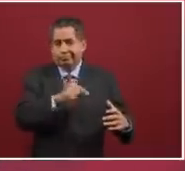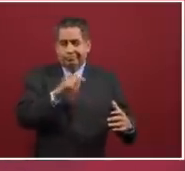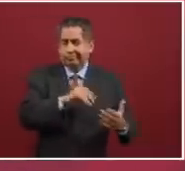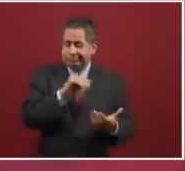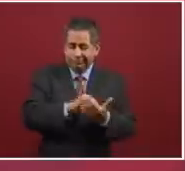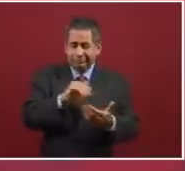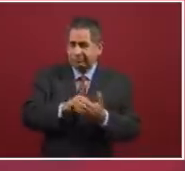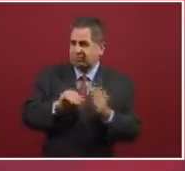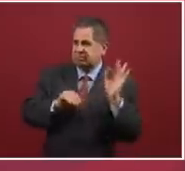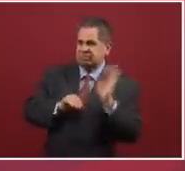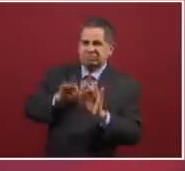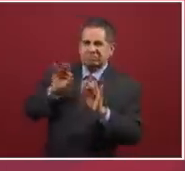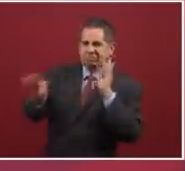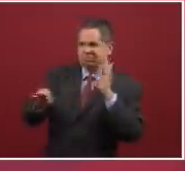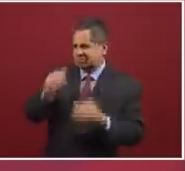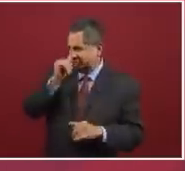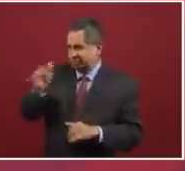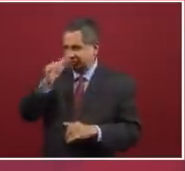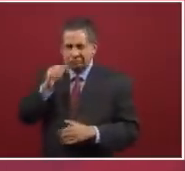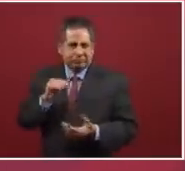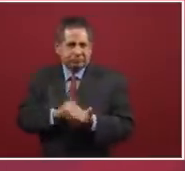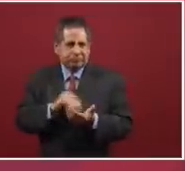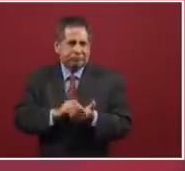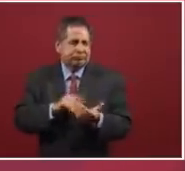van a dejar de estar